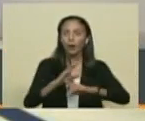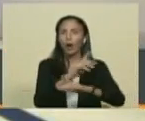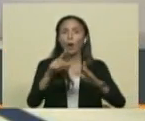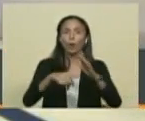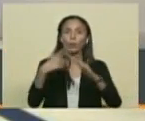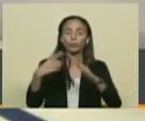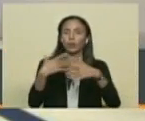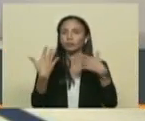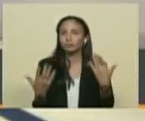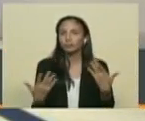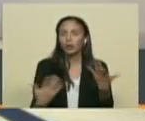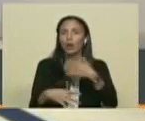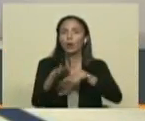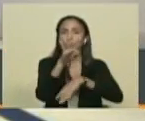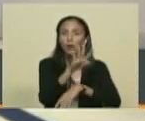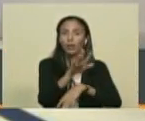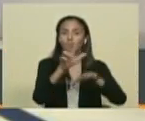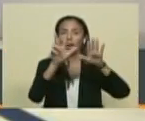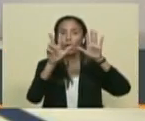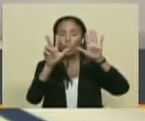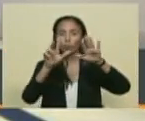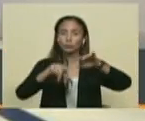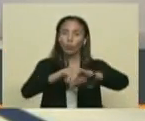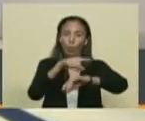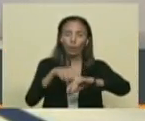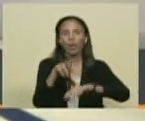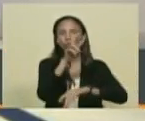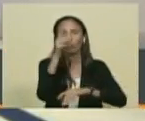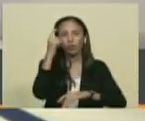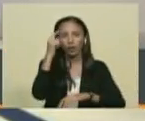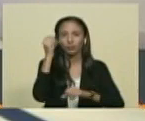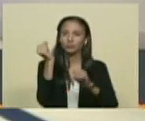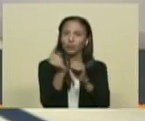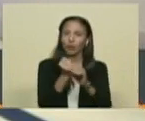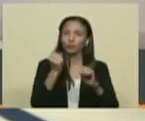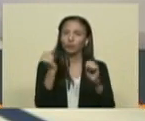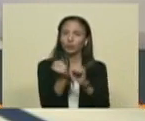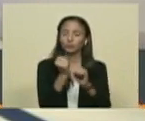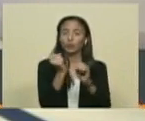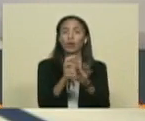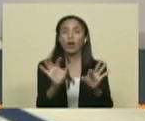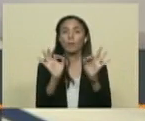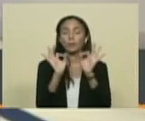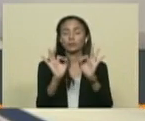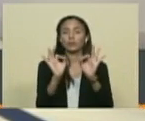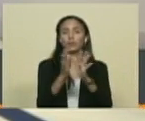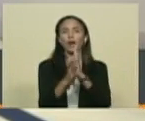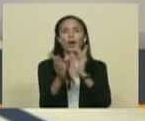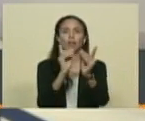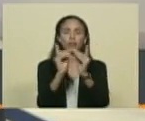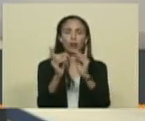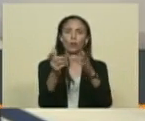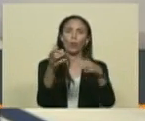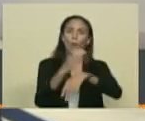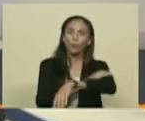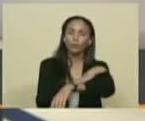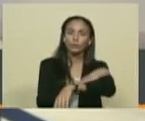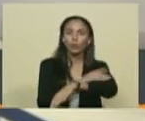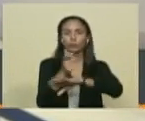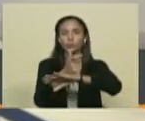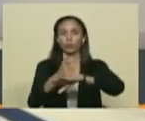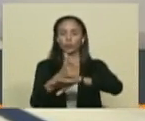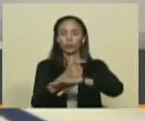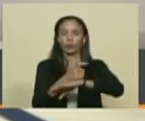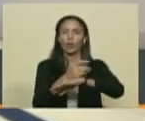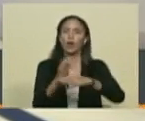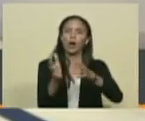se va a tratar de 48 horas, de 2 días de trabajo en una sesión específicamente concentrada el diálogo oposición-gobierno y una segunda jornada en la cual